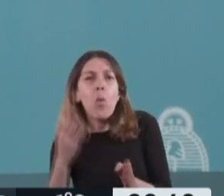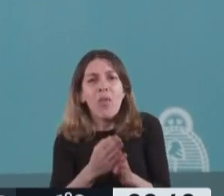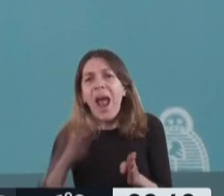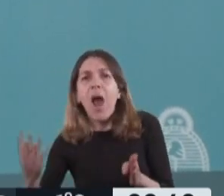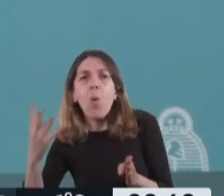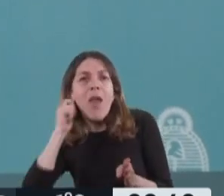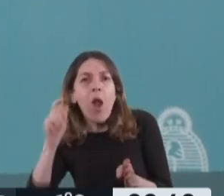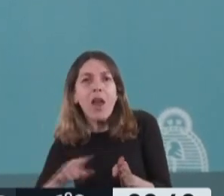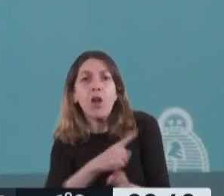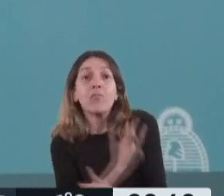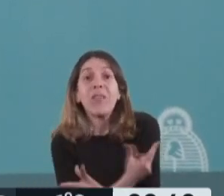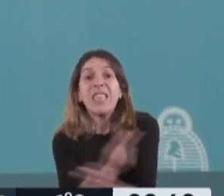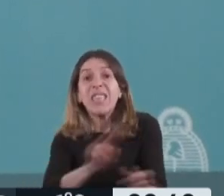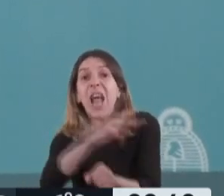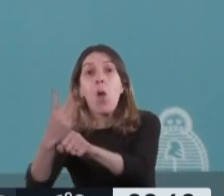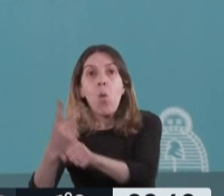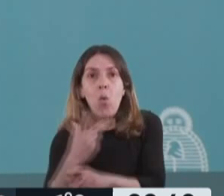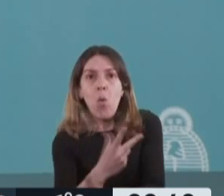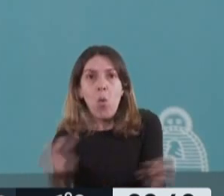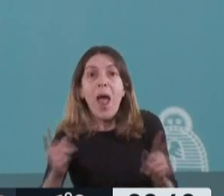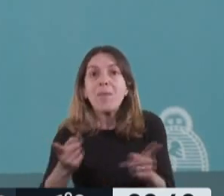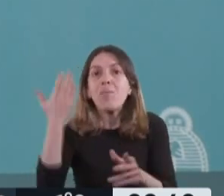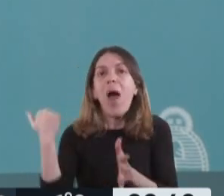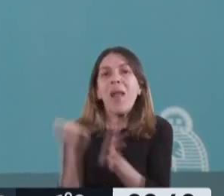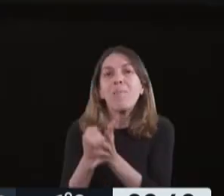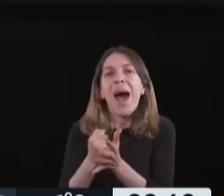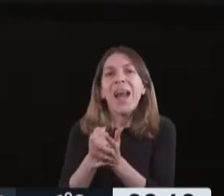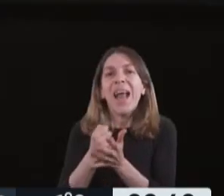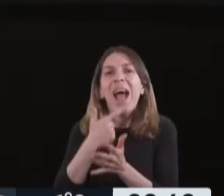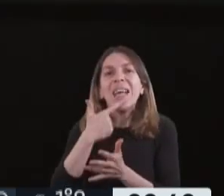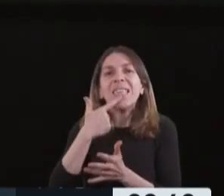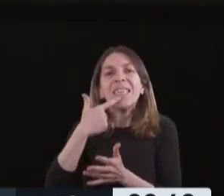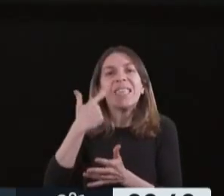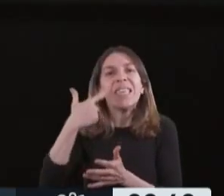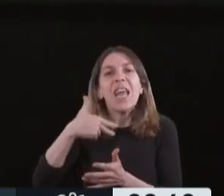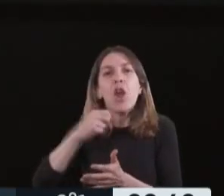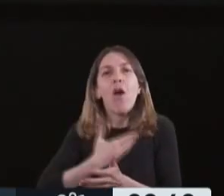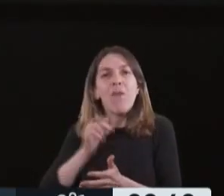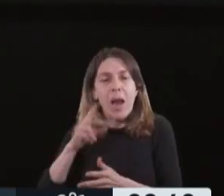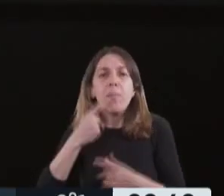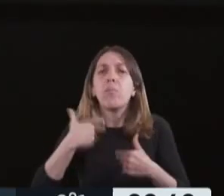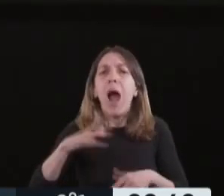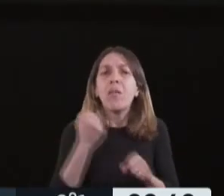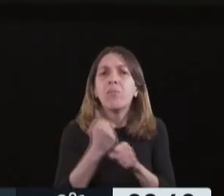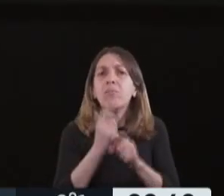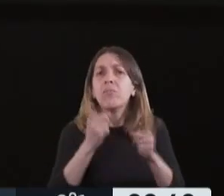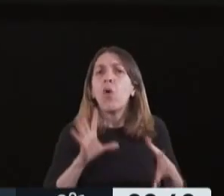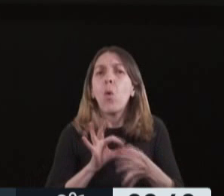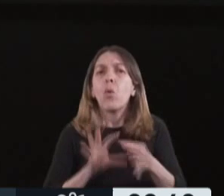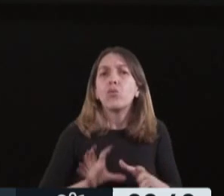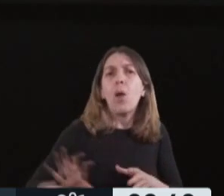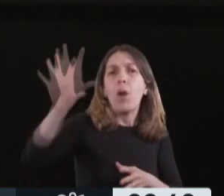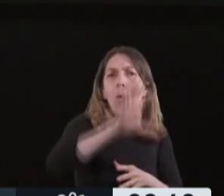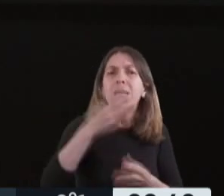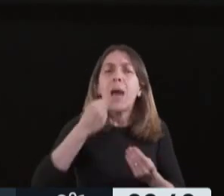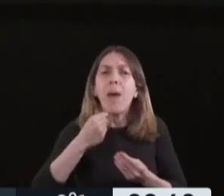quienes recibieron el esquema d si no fans así que vamos a trabajar como siempre con las 24 jurisdicciones para empezar la